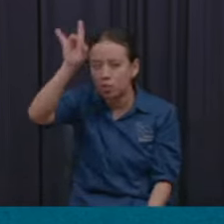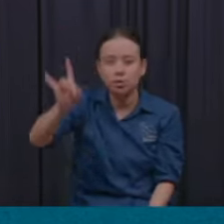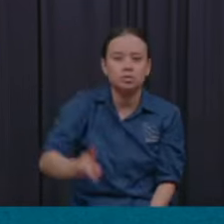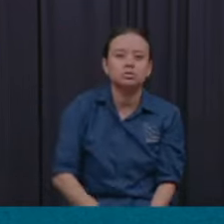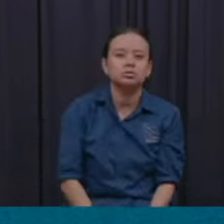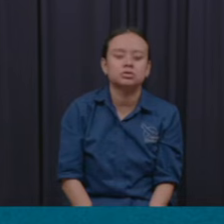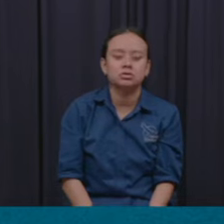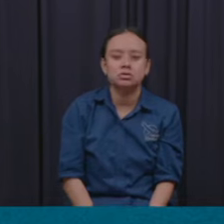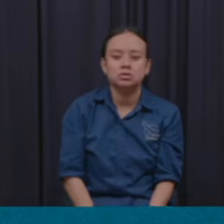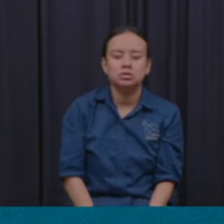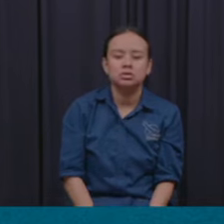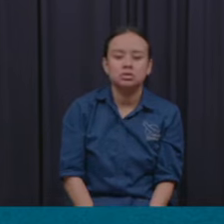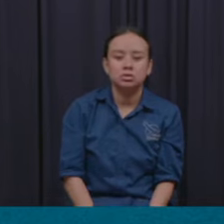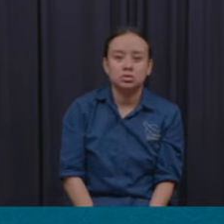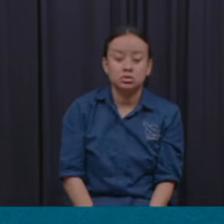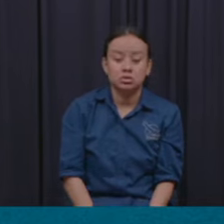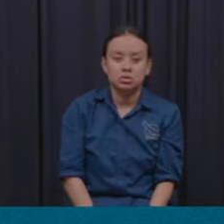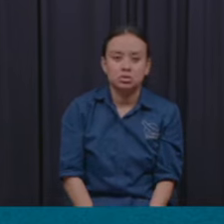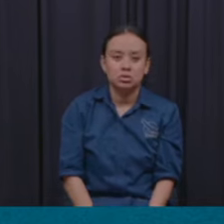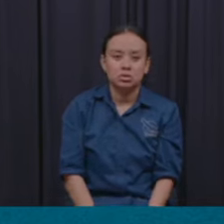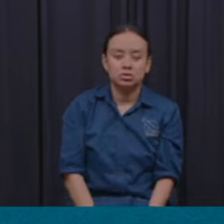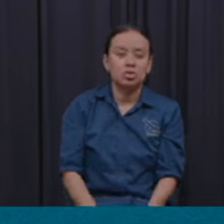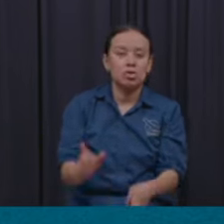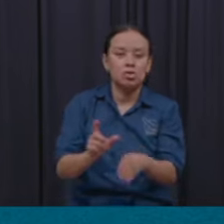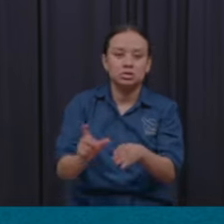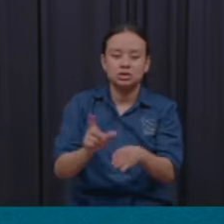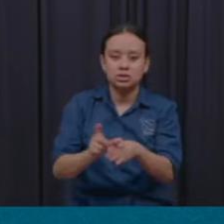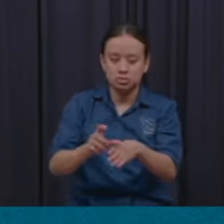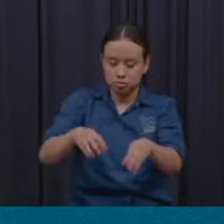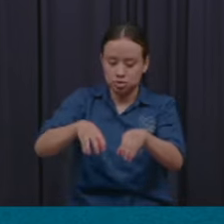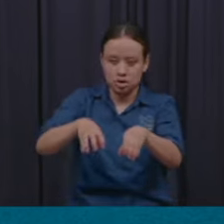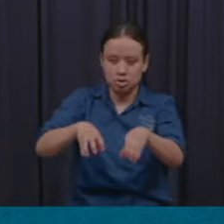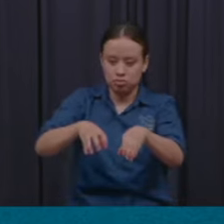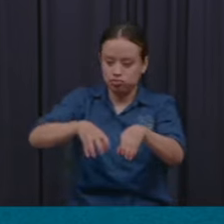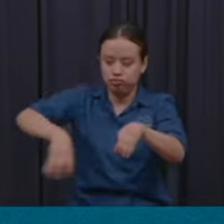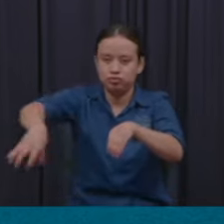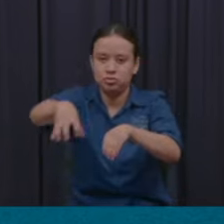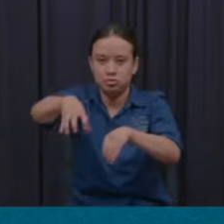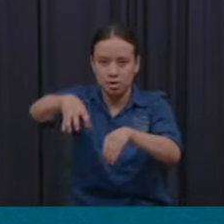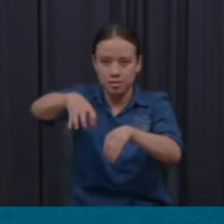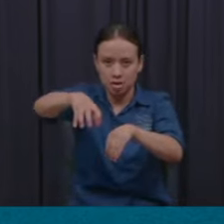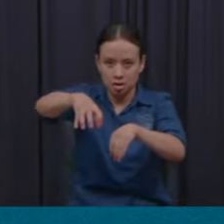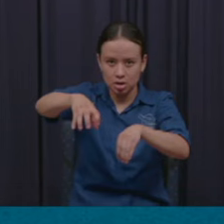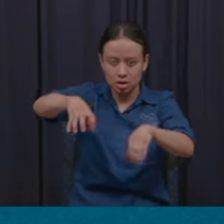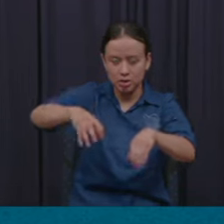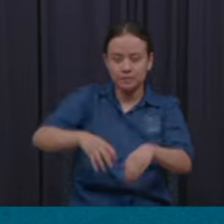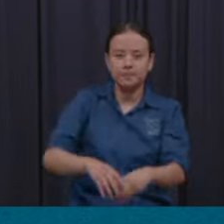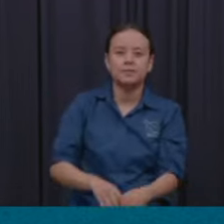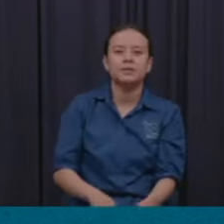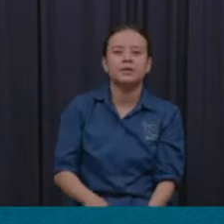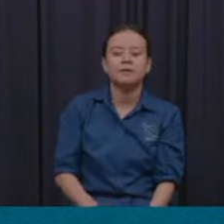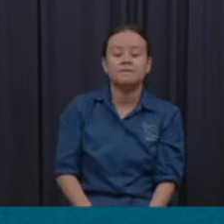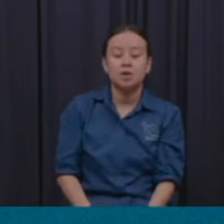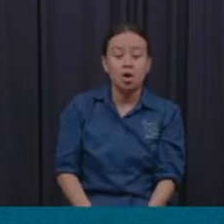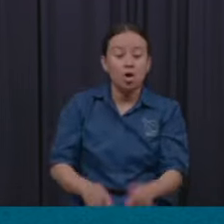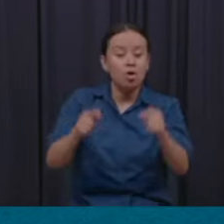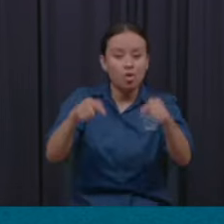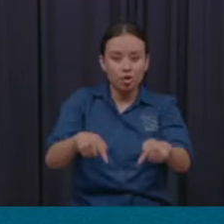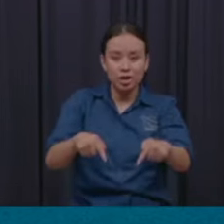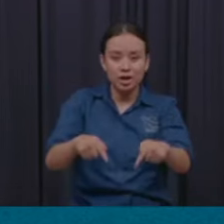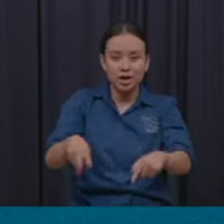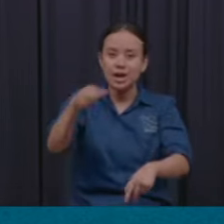hay una posesión. Es como que el enemigo tuviera las escrituras de esa casa. Pero hoy venimos a